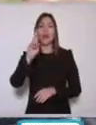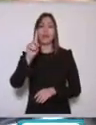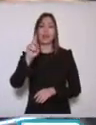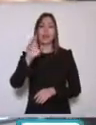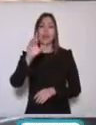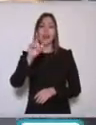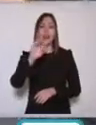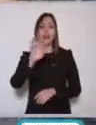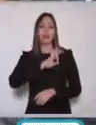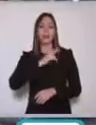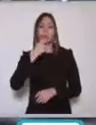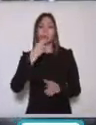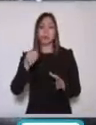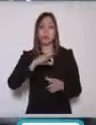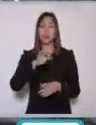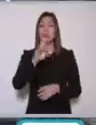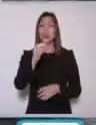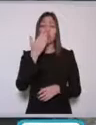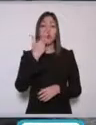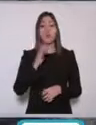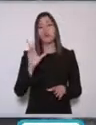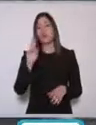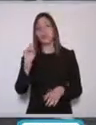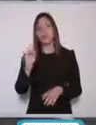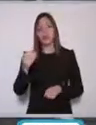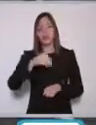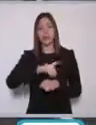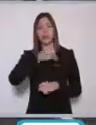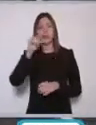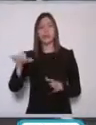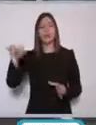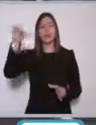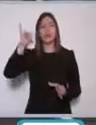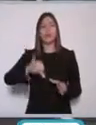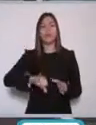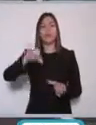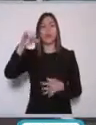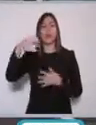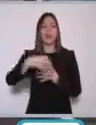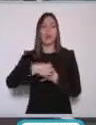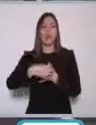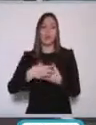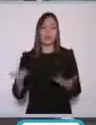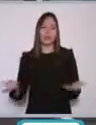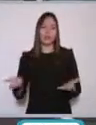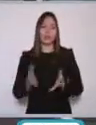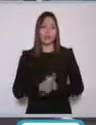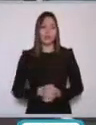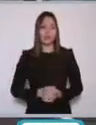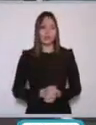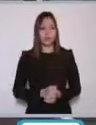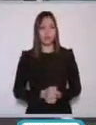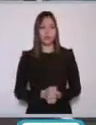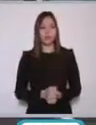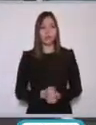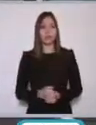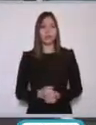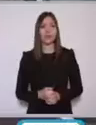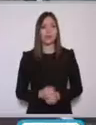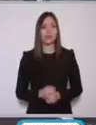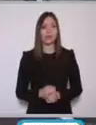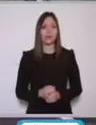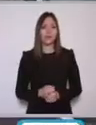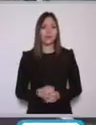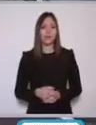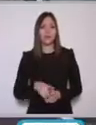si no las tiene, señora, pues no se las ponemos. Y aquí agregamos el caldo. Ah, ya me lo compañeras. llevé. El caldo. Ya, es que ya Pamela esto es ya pasta, Pamela. quiso